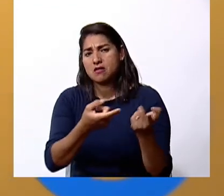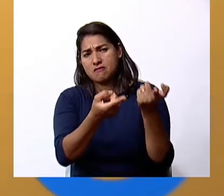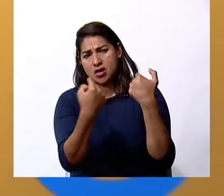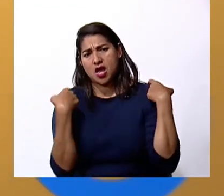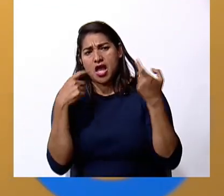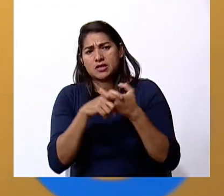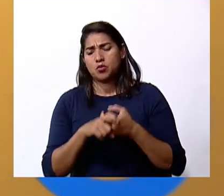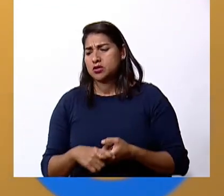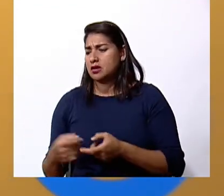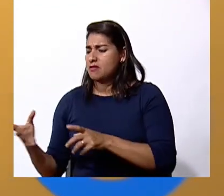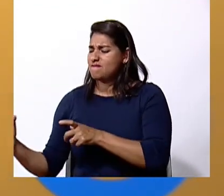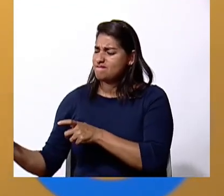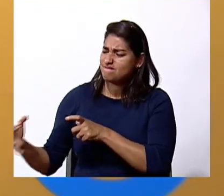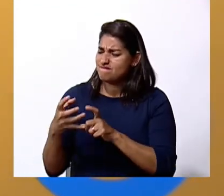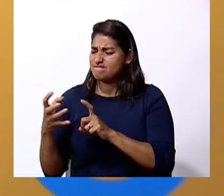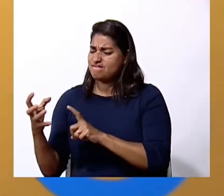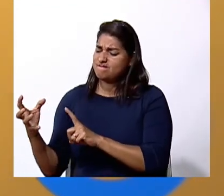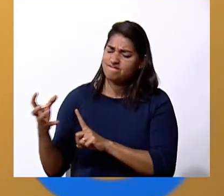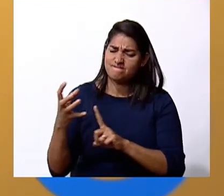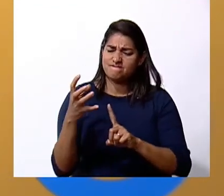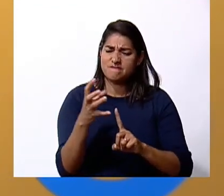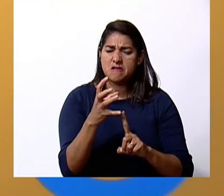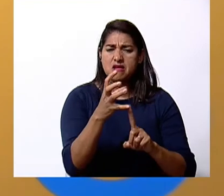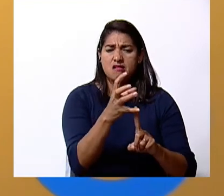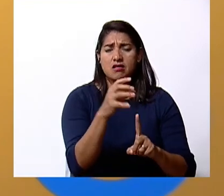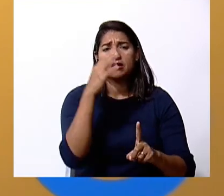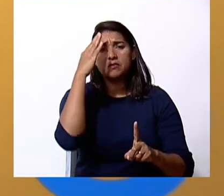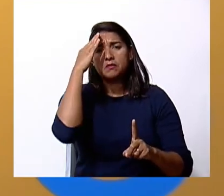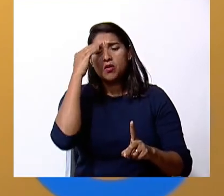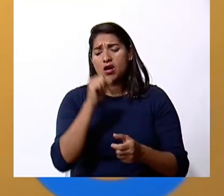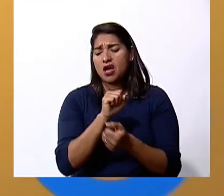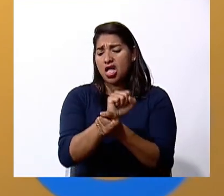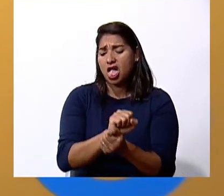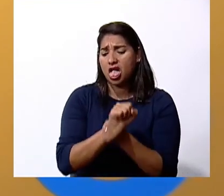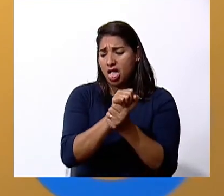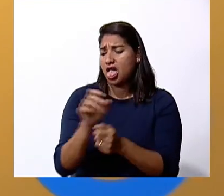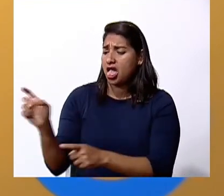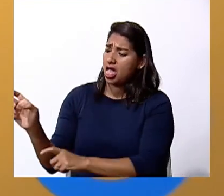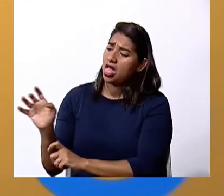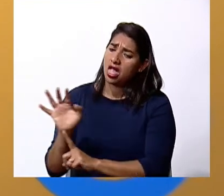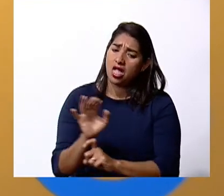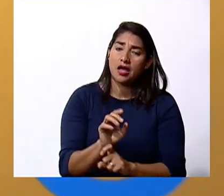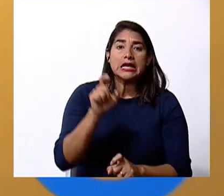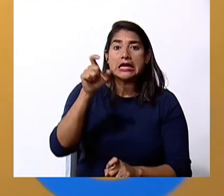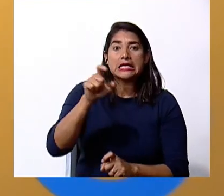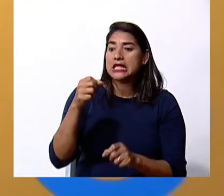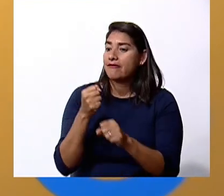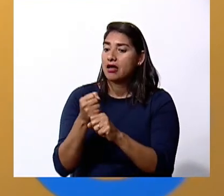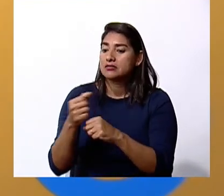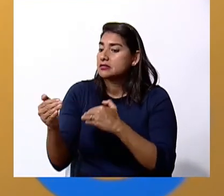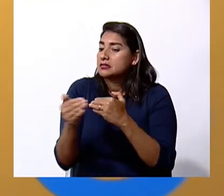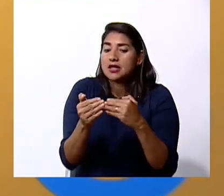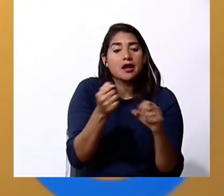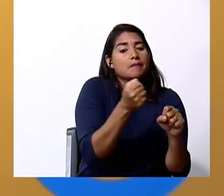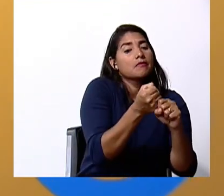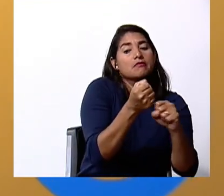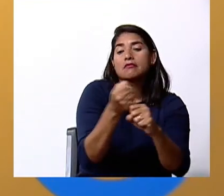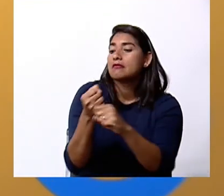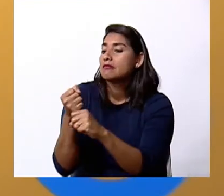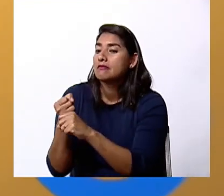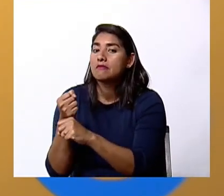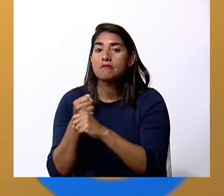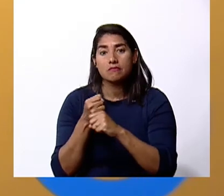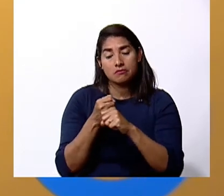Que se los trajeron. ¿Por qué? Porque eran los encomenderos y ellos ocupaban tenerlos cerca para que